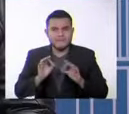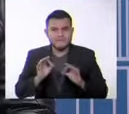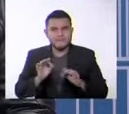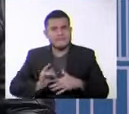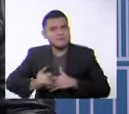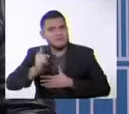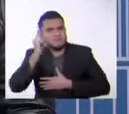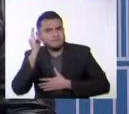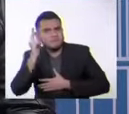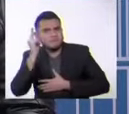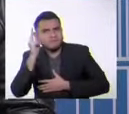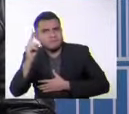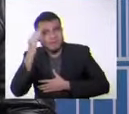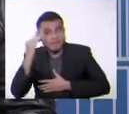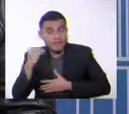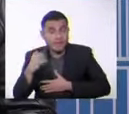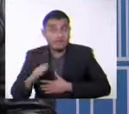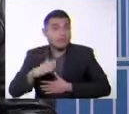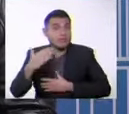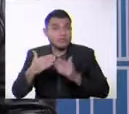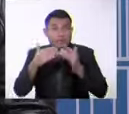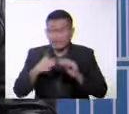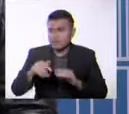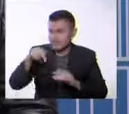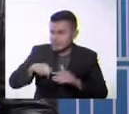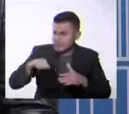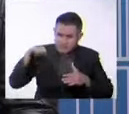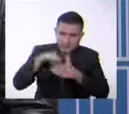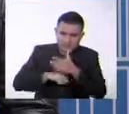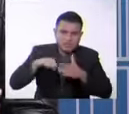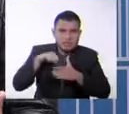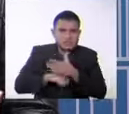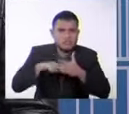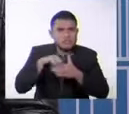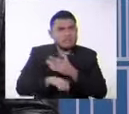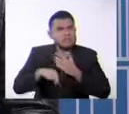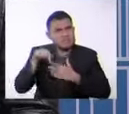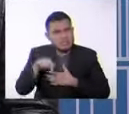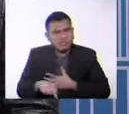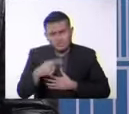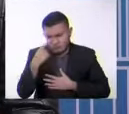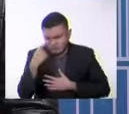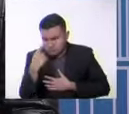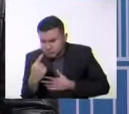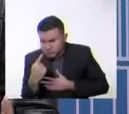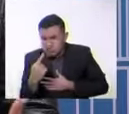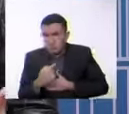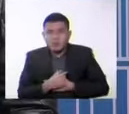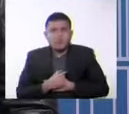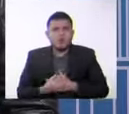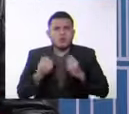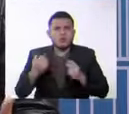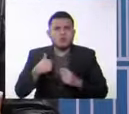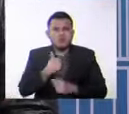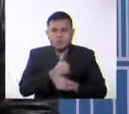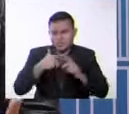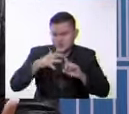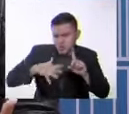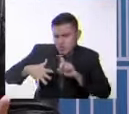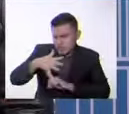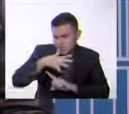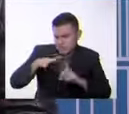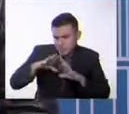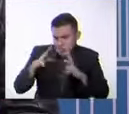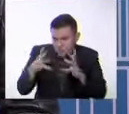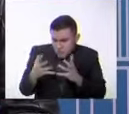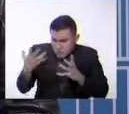es que aparte de esta lucha, aparte de esta evidencia de cómo, de nuestros contextos, del mundo, de nuestra